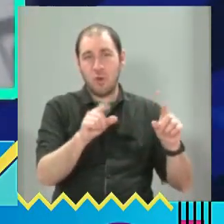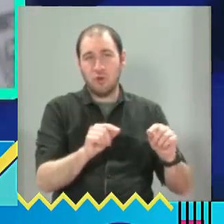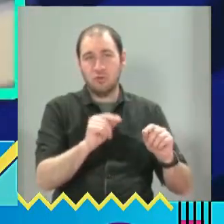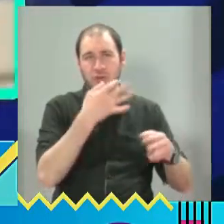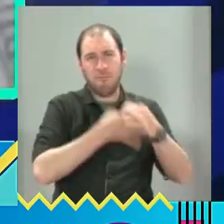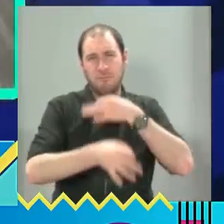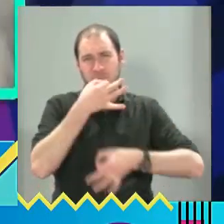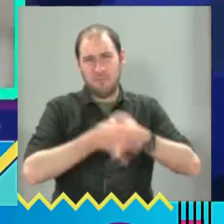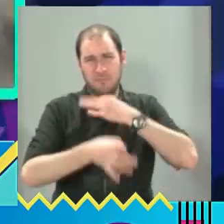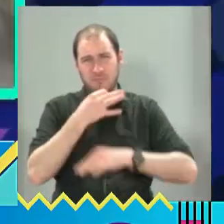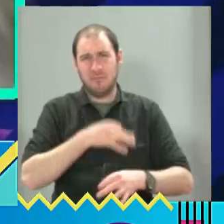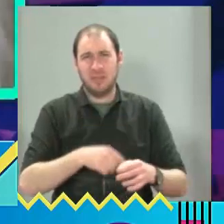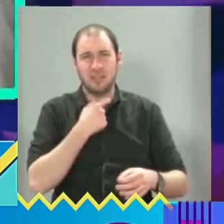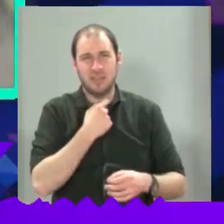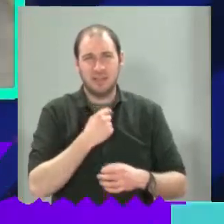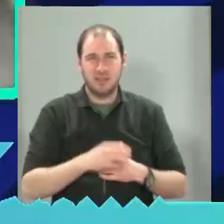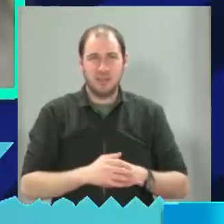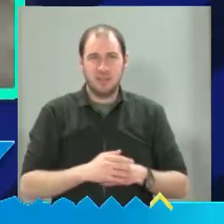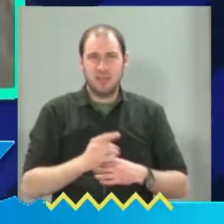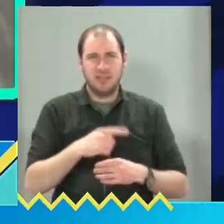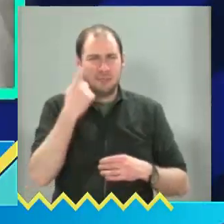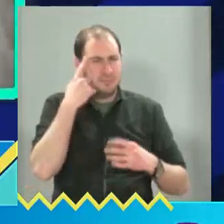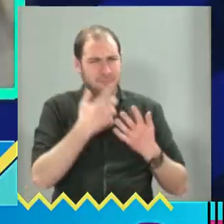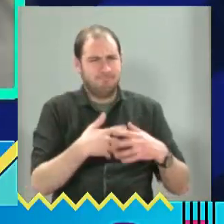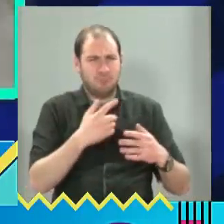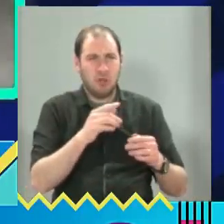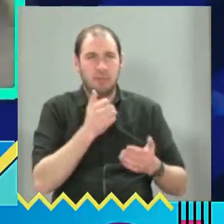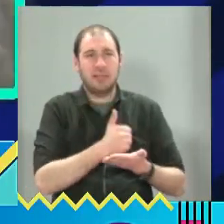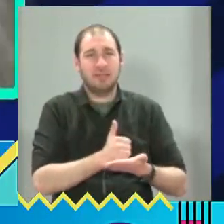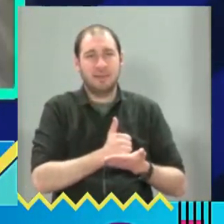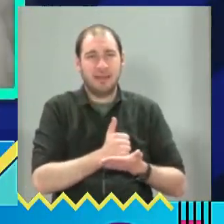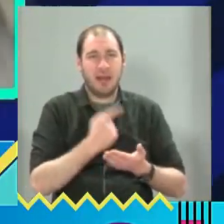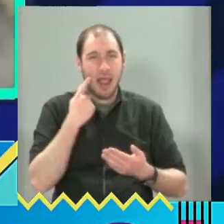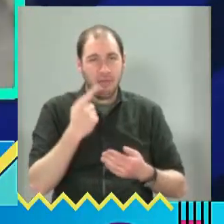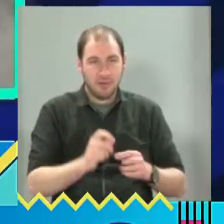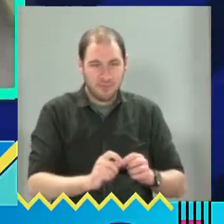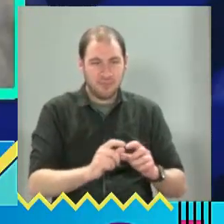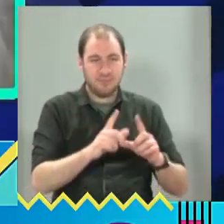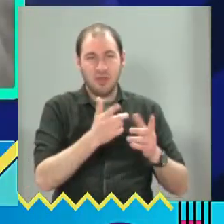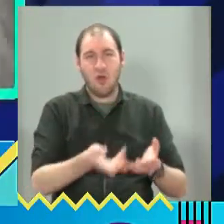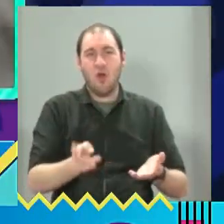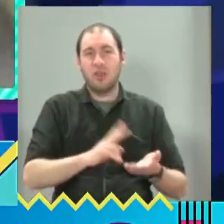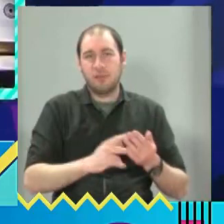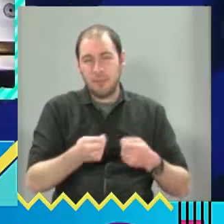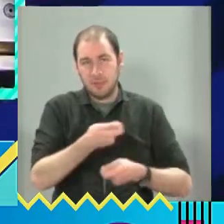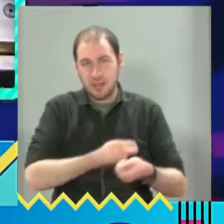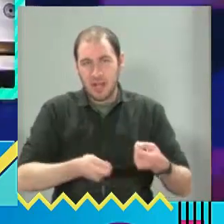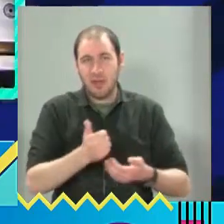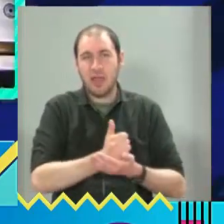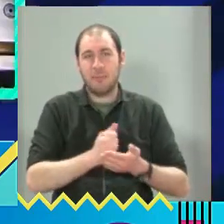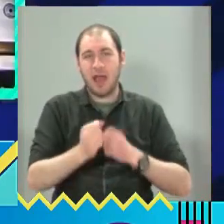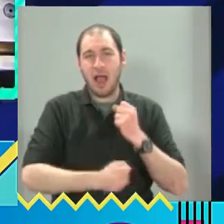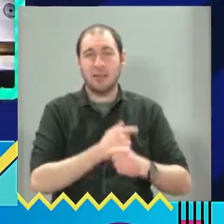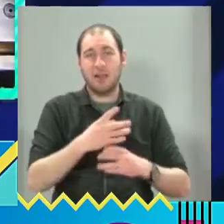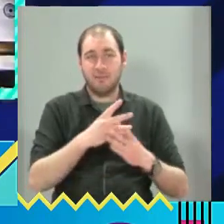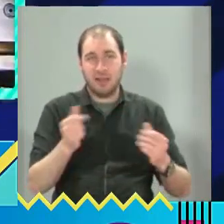quieren vender. Y no piensan ni siquiera en esperar para que se recomponga el mercado, esperarlo hasta el final,